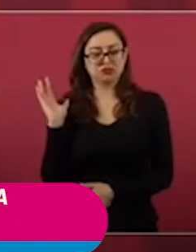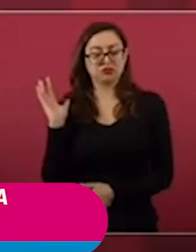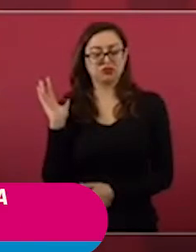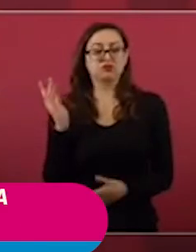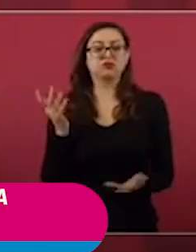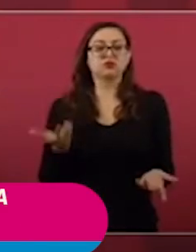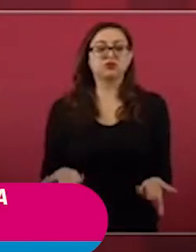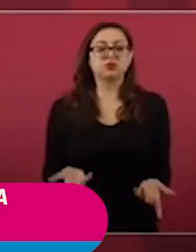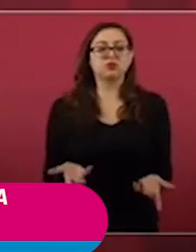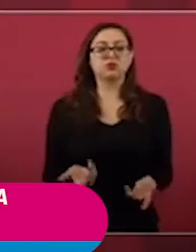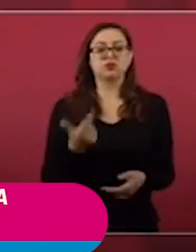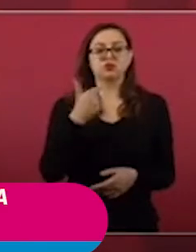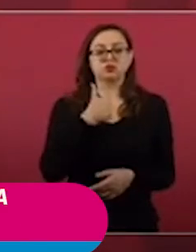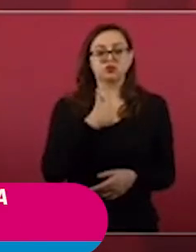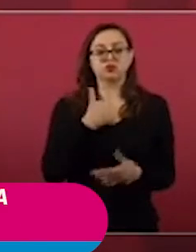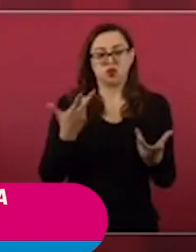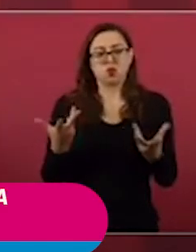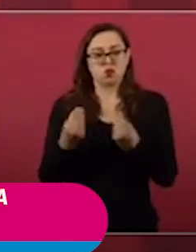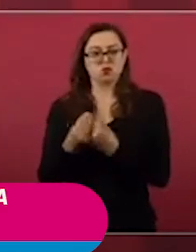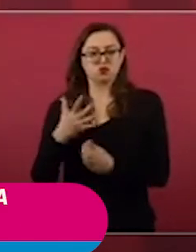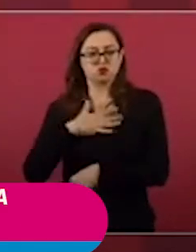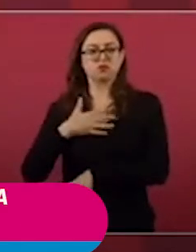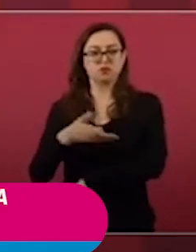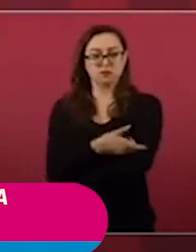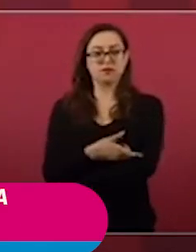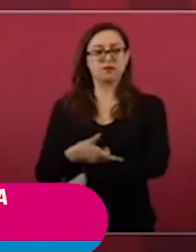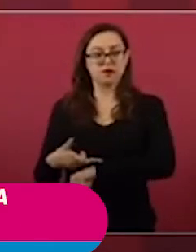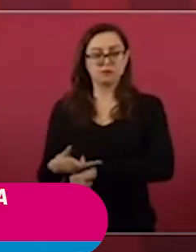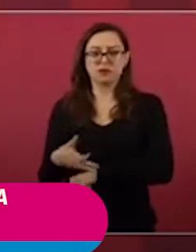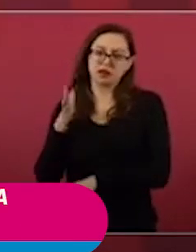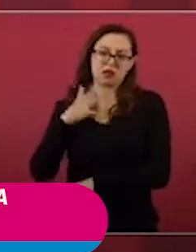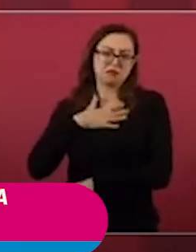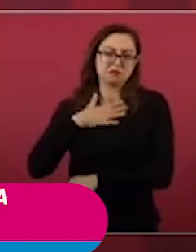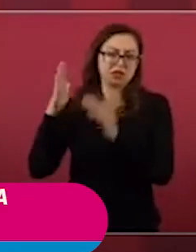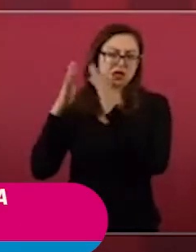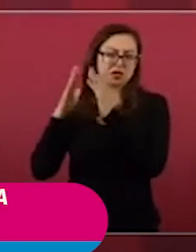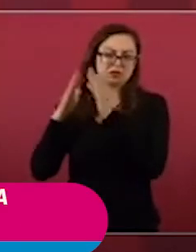a estar con mi familia en Palenque,